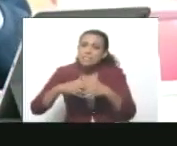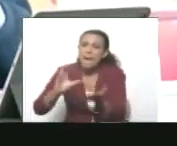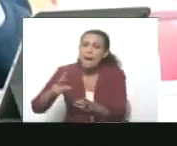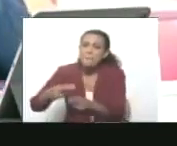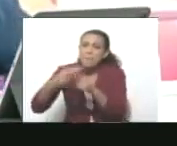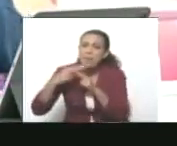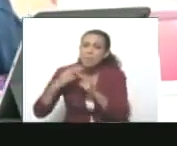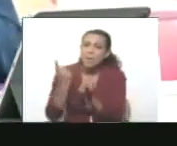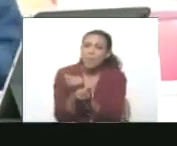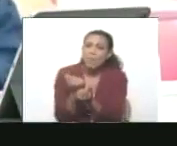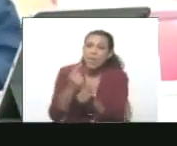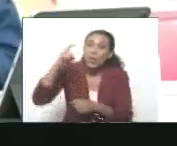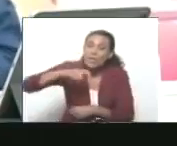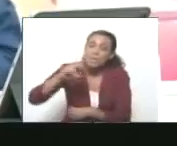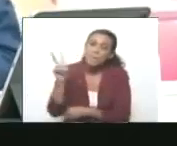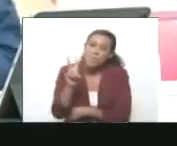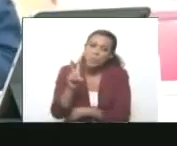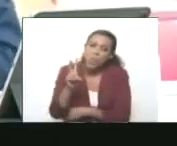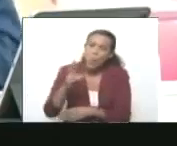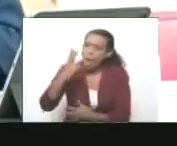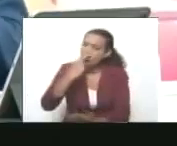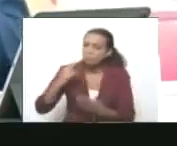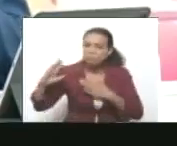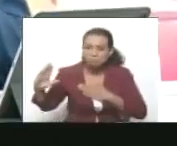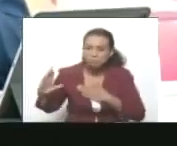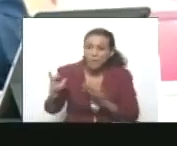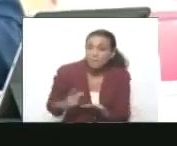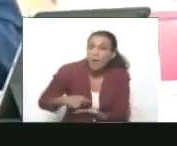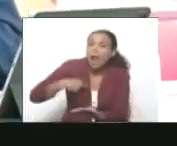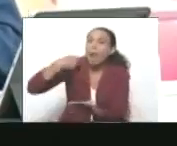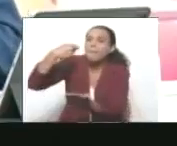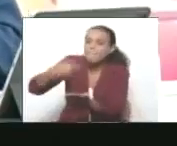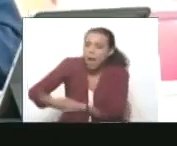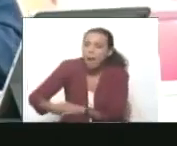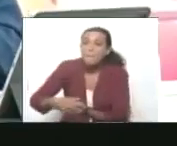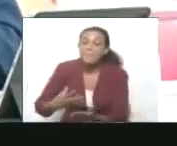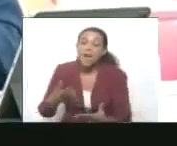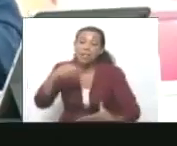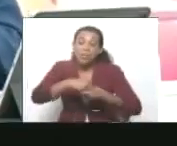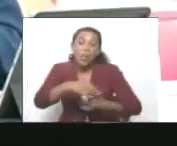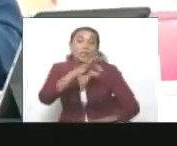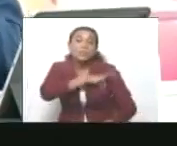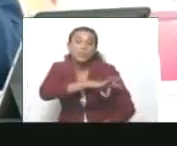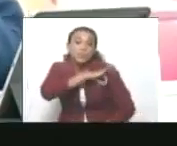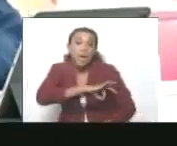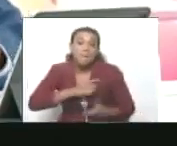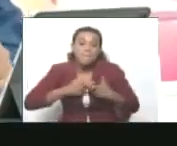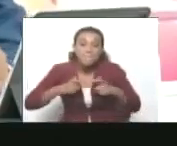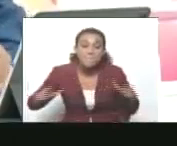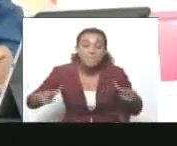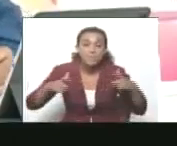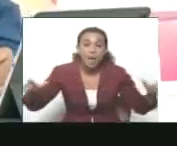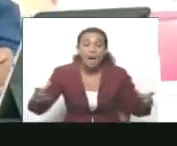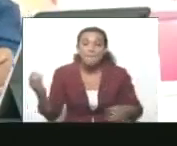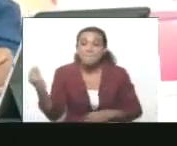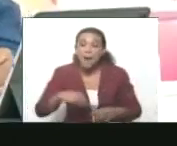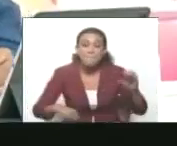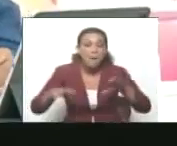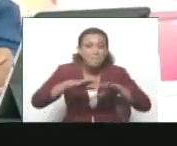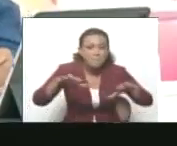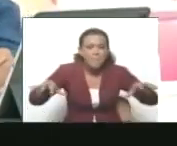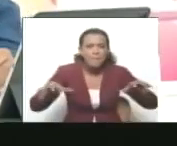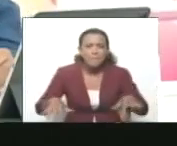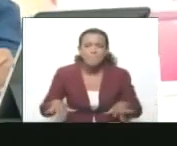dinero que Venezuela asume plenamente para la inversión social, para multiplicar el sistema de orquesta.